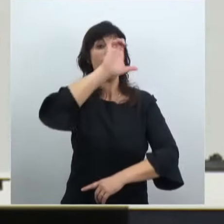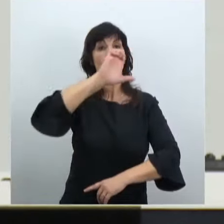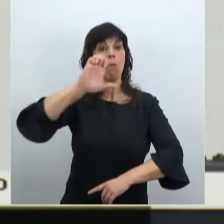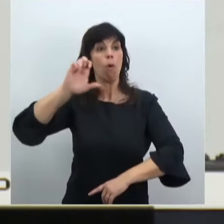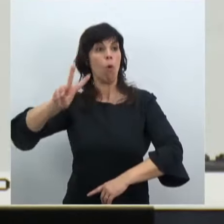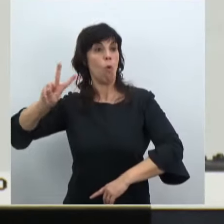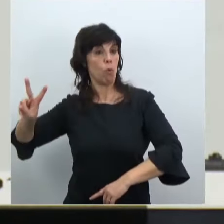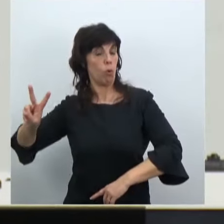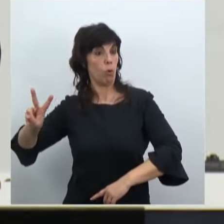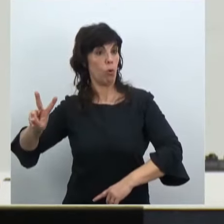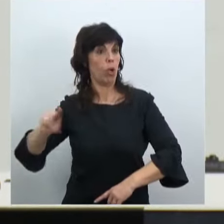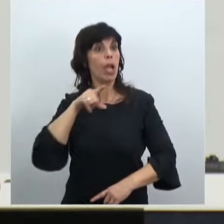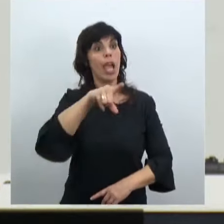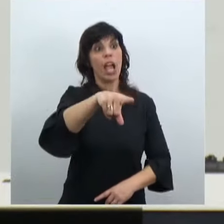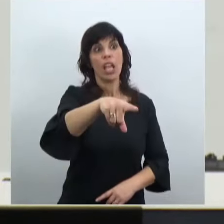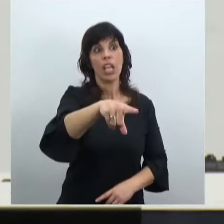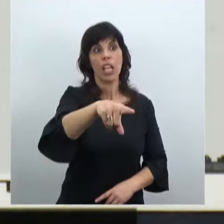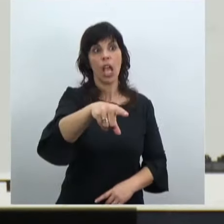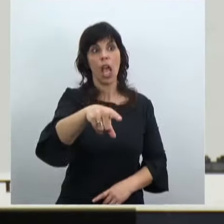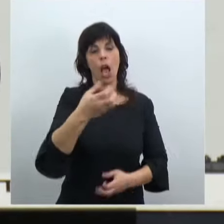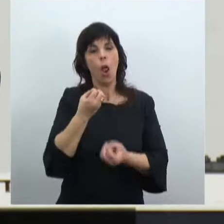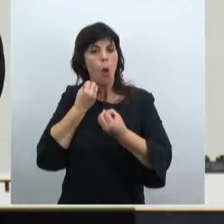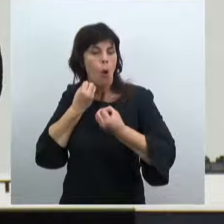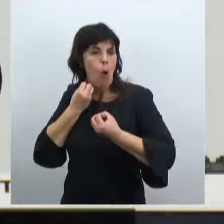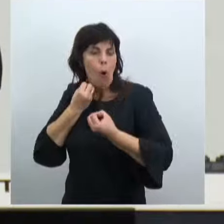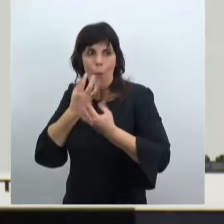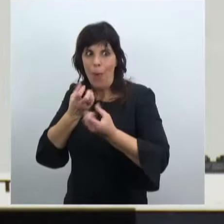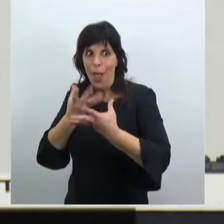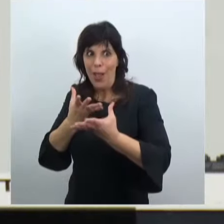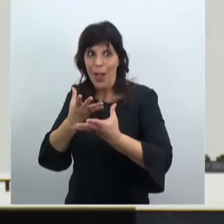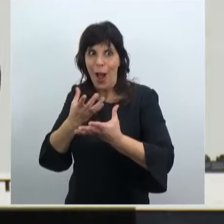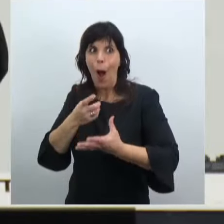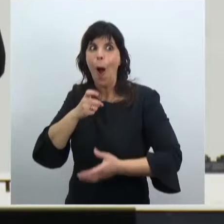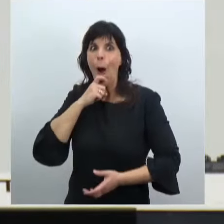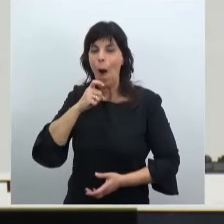él predica sin palabras, y tenéis que verlo. Eso es impresionante.